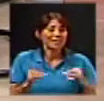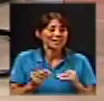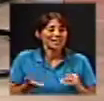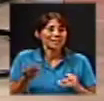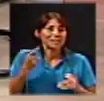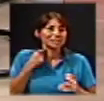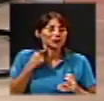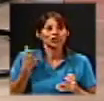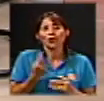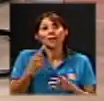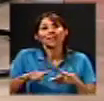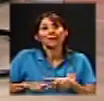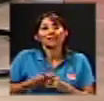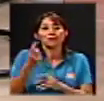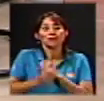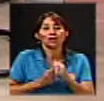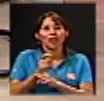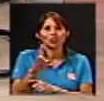cuenta.